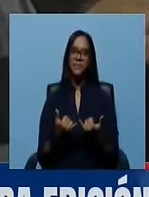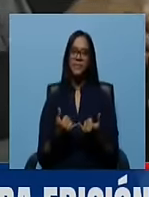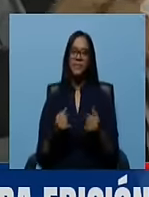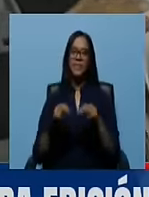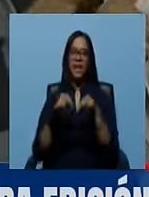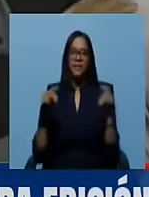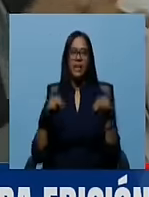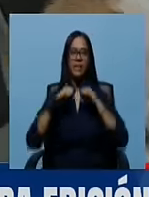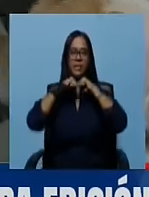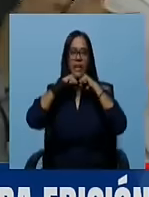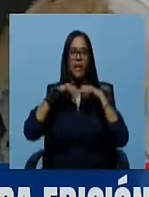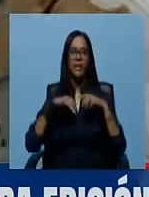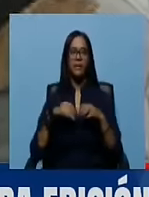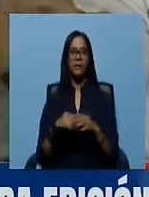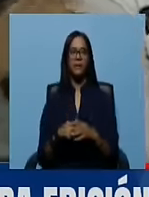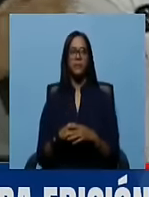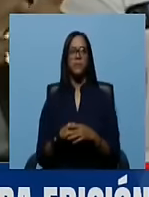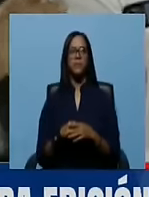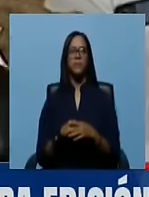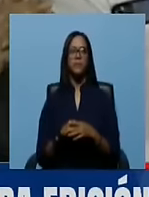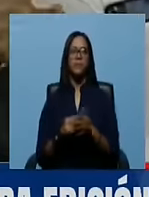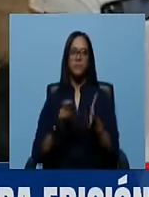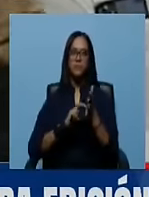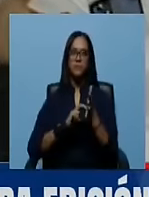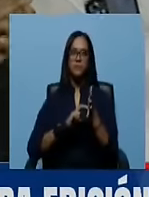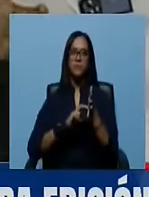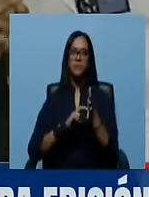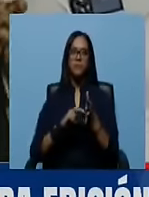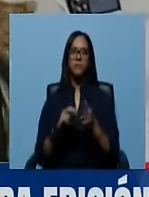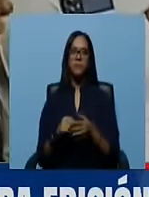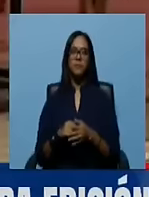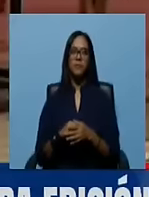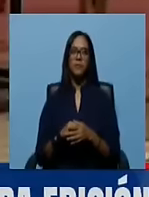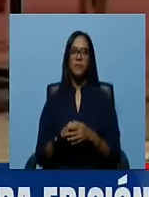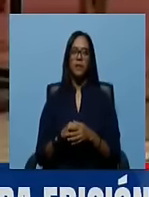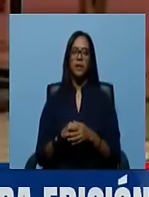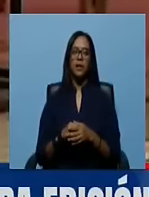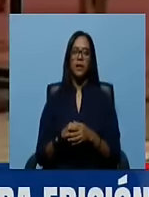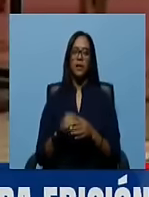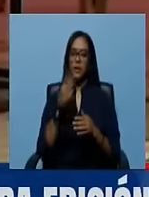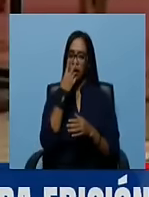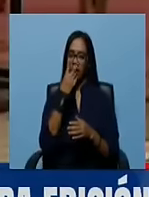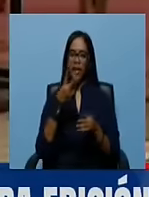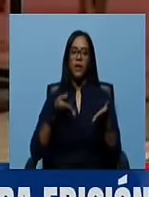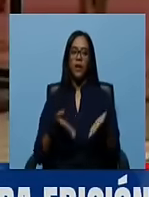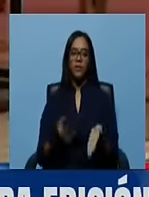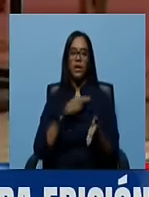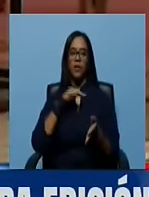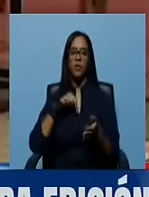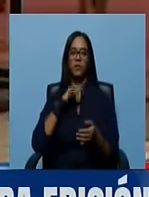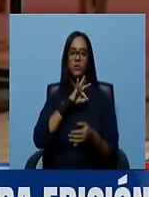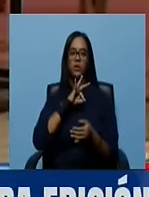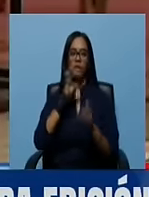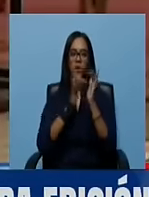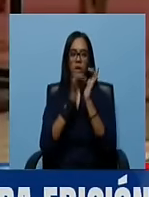tierras sagradas de Palestina que vieron nacer a nuestro Señor